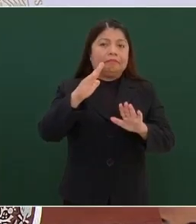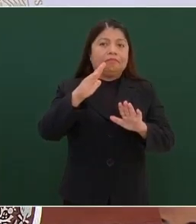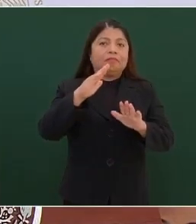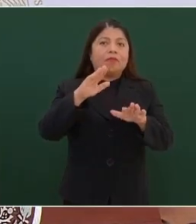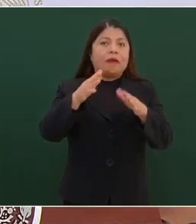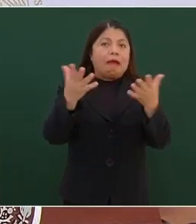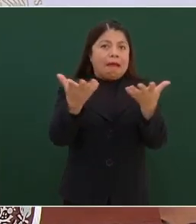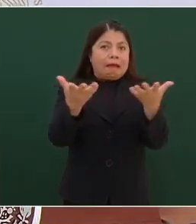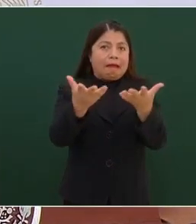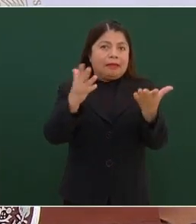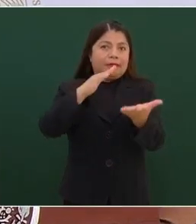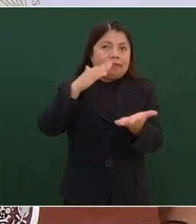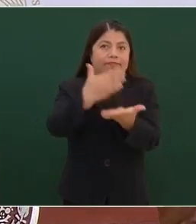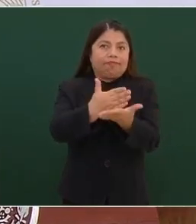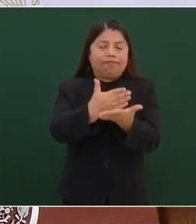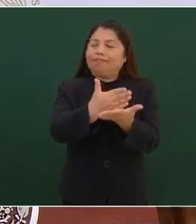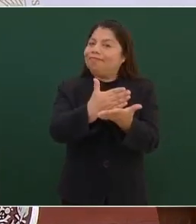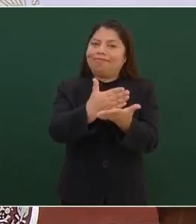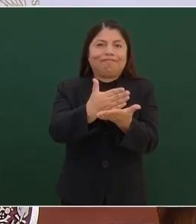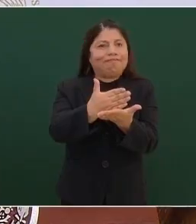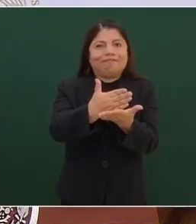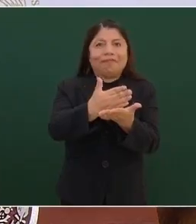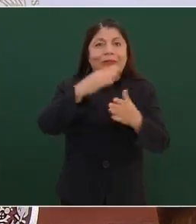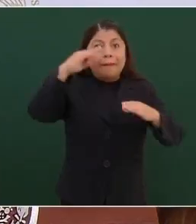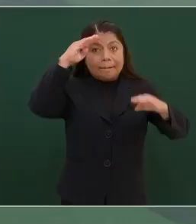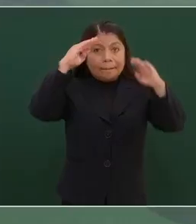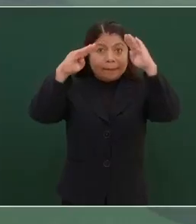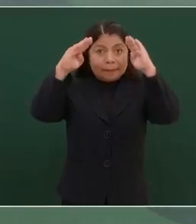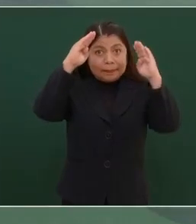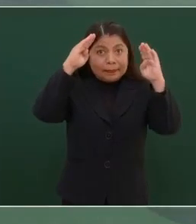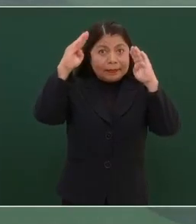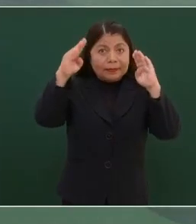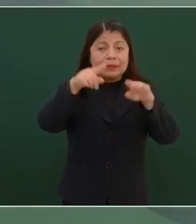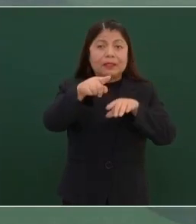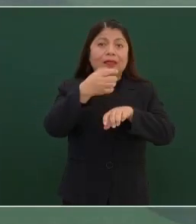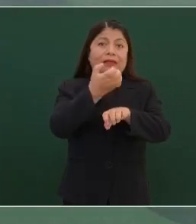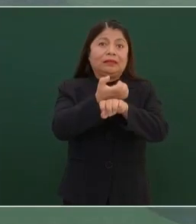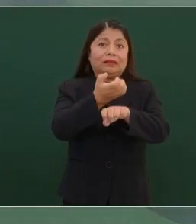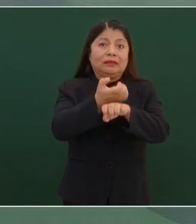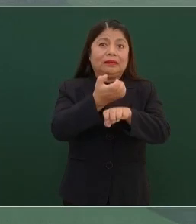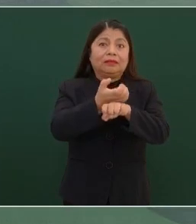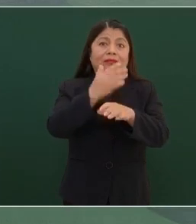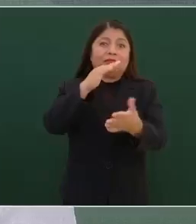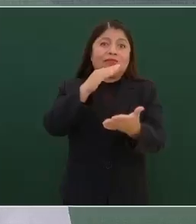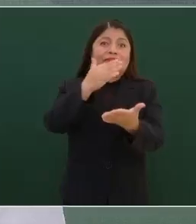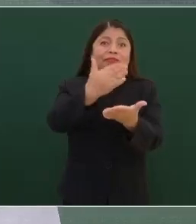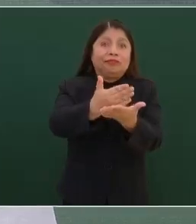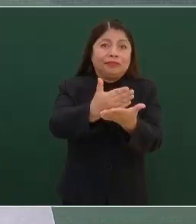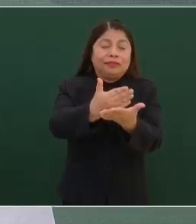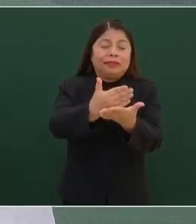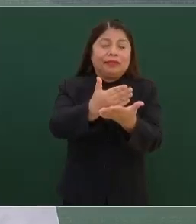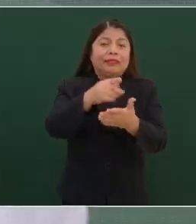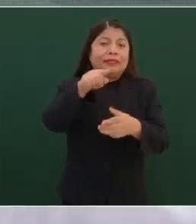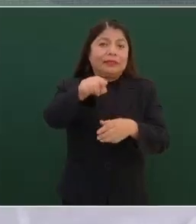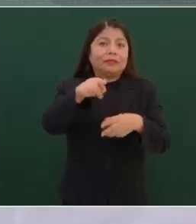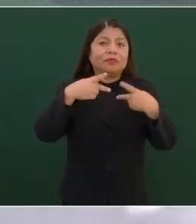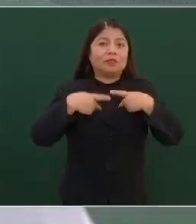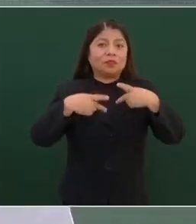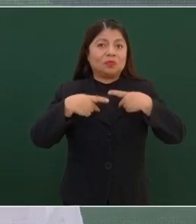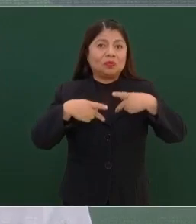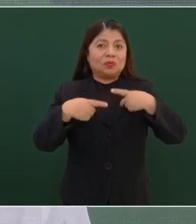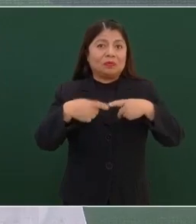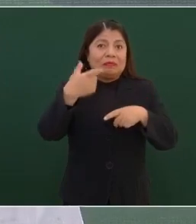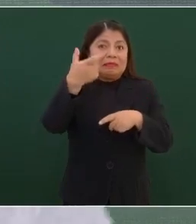económicas, por las afectaciones a los ciudadanos estadounidenses, lo